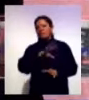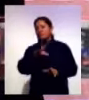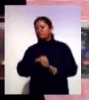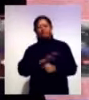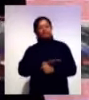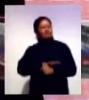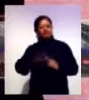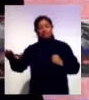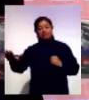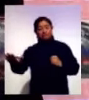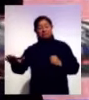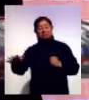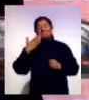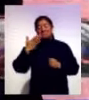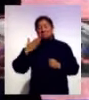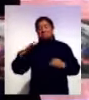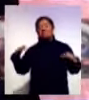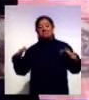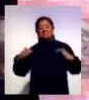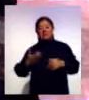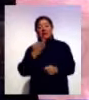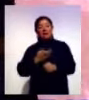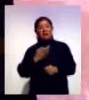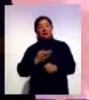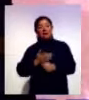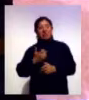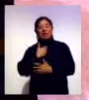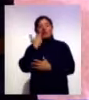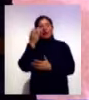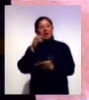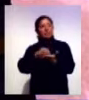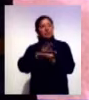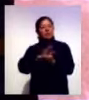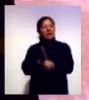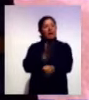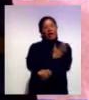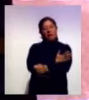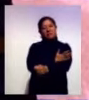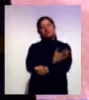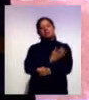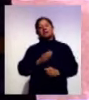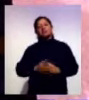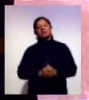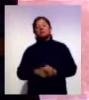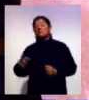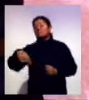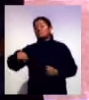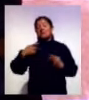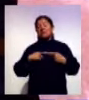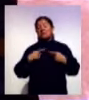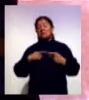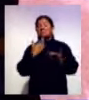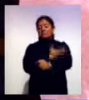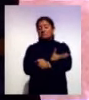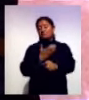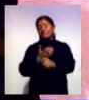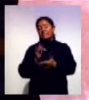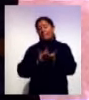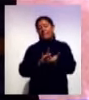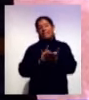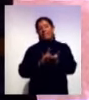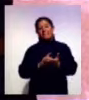sold out y en esta ocasión lo que hicimos fue reservar un poco más la capacidad de gente que nos va a poder acompañar con